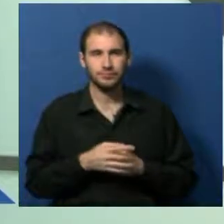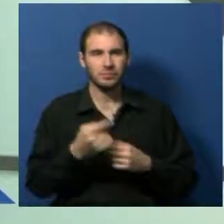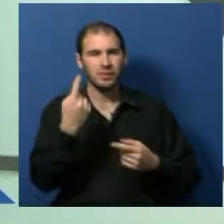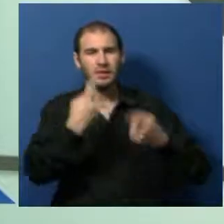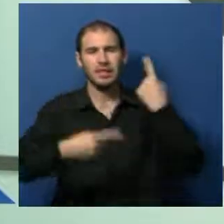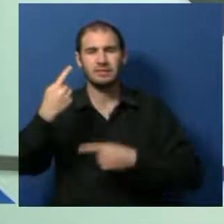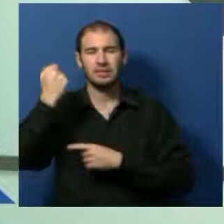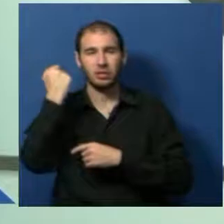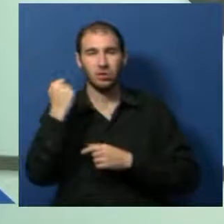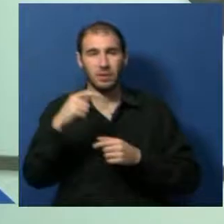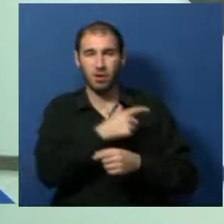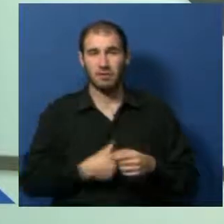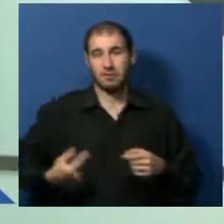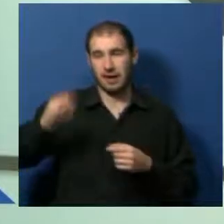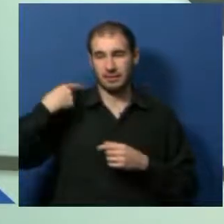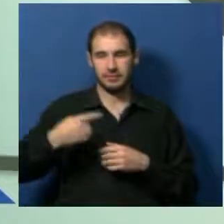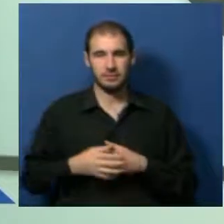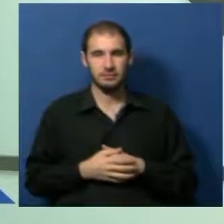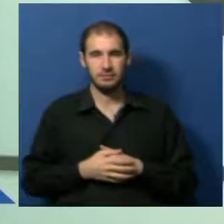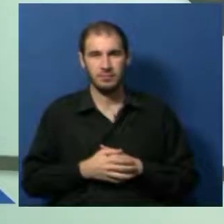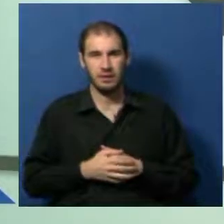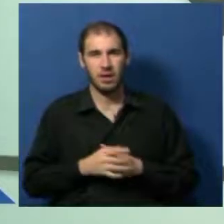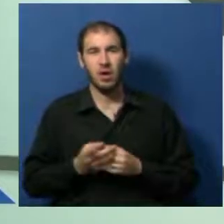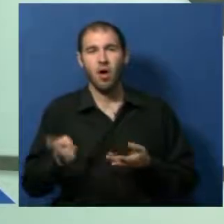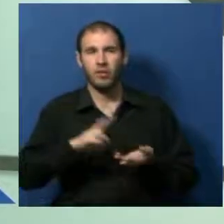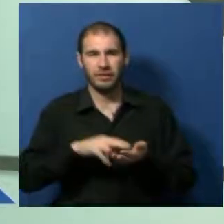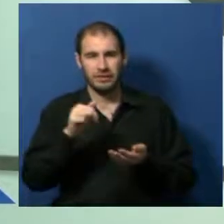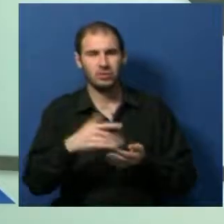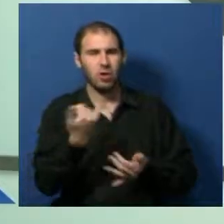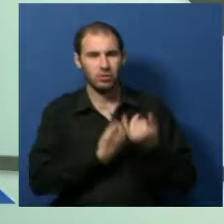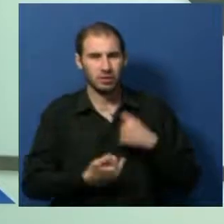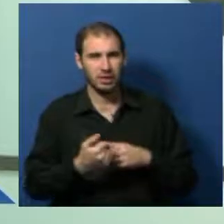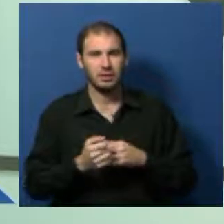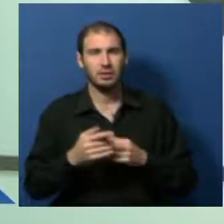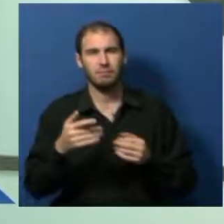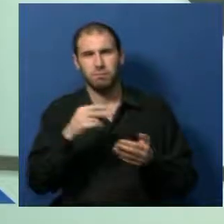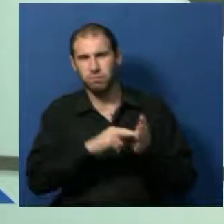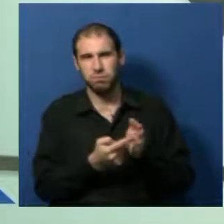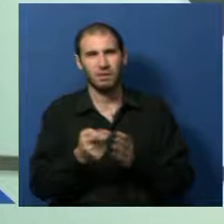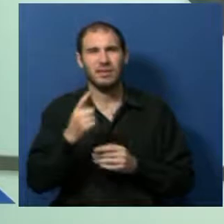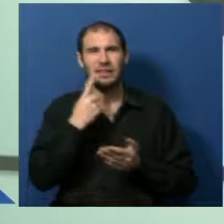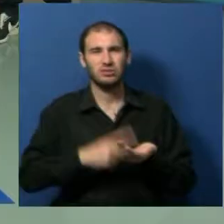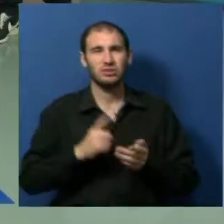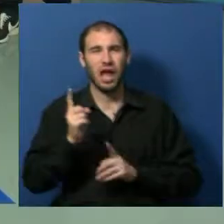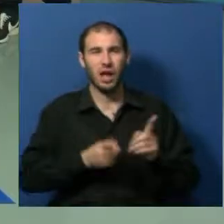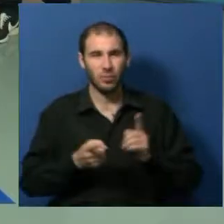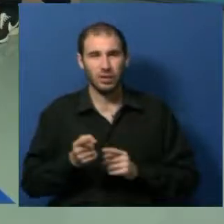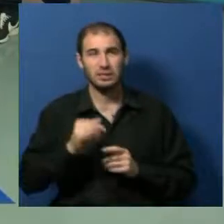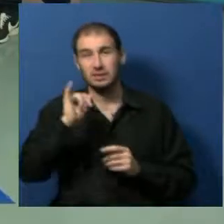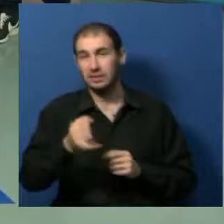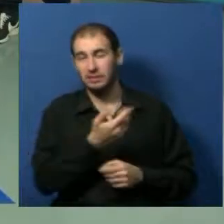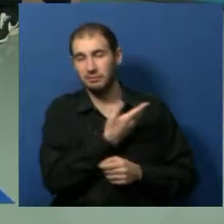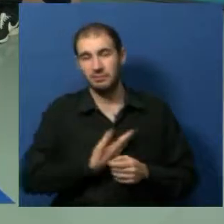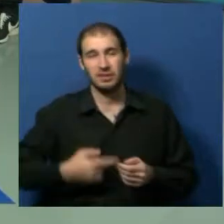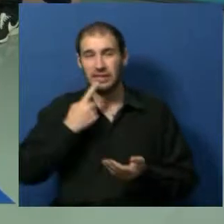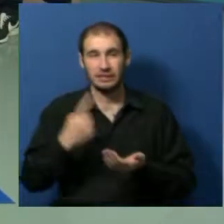diferencias económicas que tenía con el antiguo gobierno. Reflotar eso un poco, Pablo. Seguimos con esos coletazos de algunas medidas que sí debía tomar el presidente